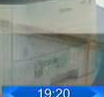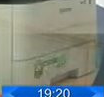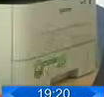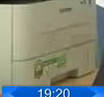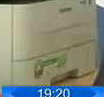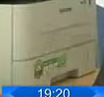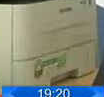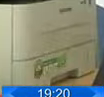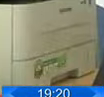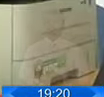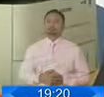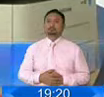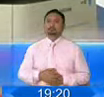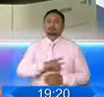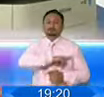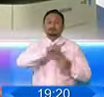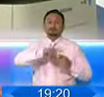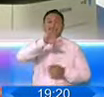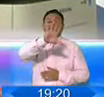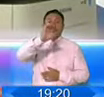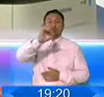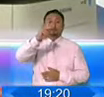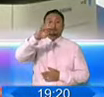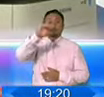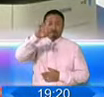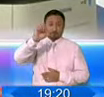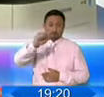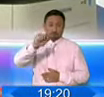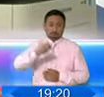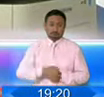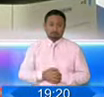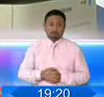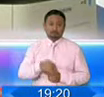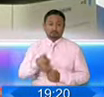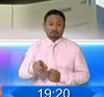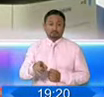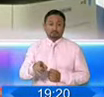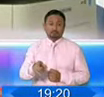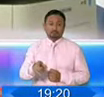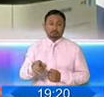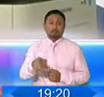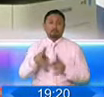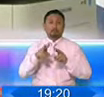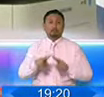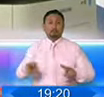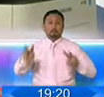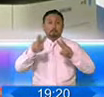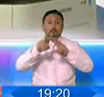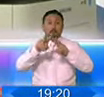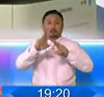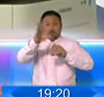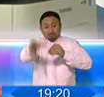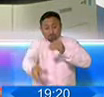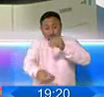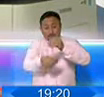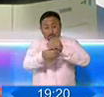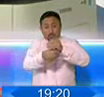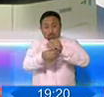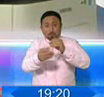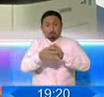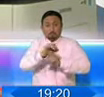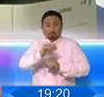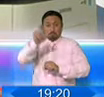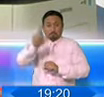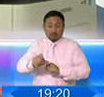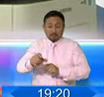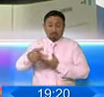libros. Es hasta 50 kilos, en realidad la afectación, o mejor dicho, el valor que nosotros debemos cobrarle